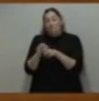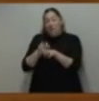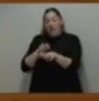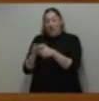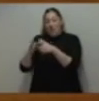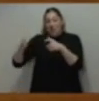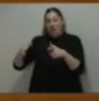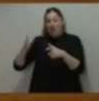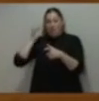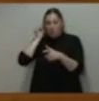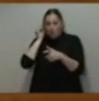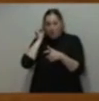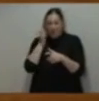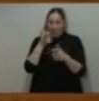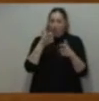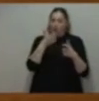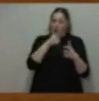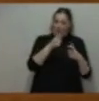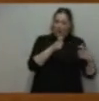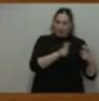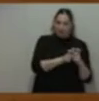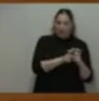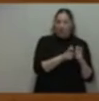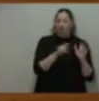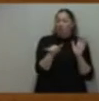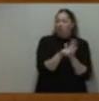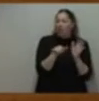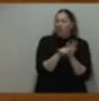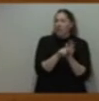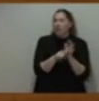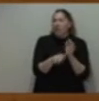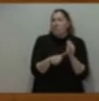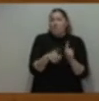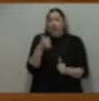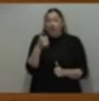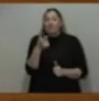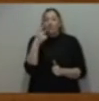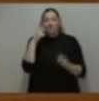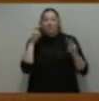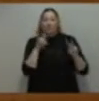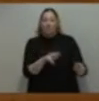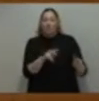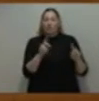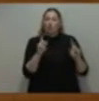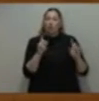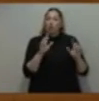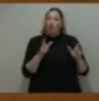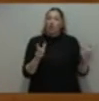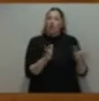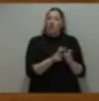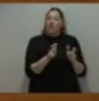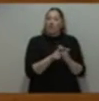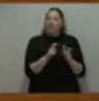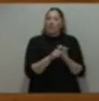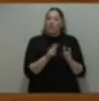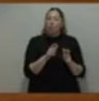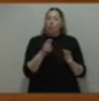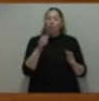hombres. Más cercano en el espacio y en el tiempo encontramos el caso del colectivo feminista francés Georges